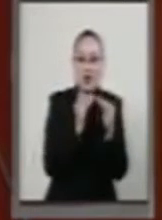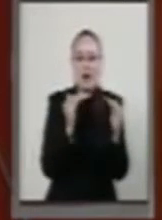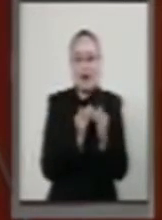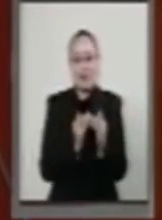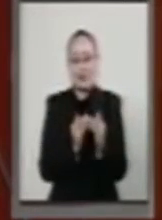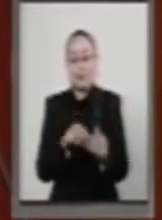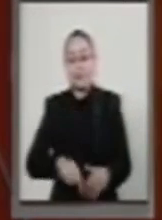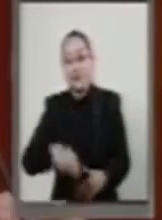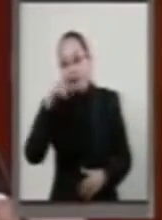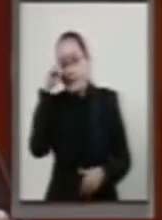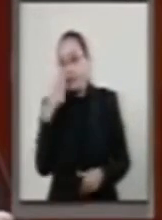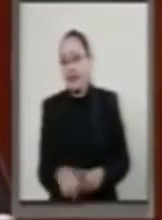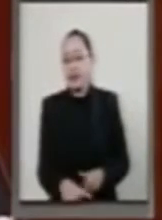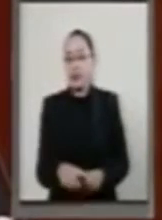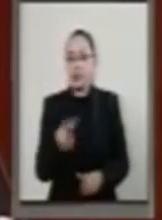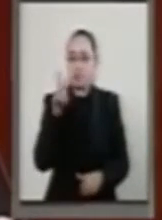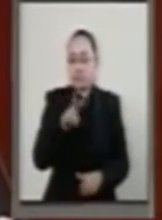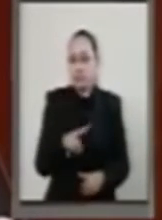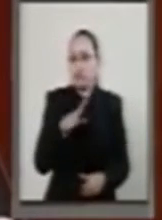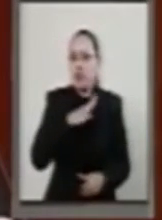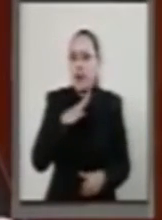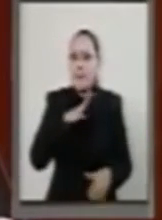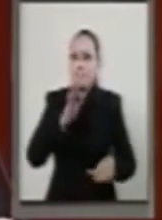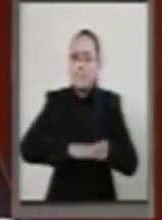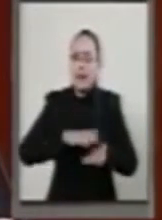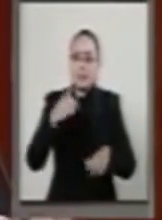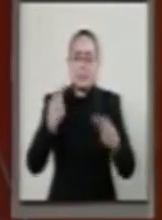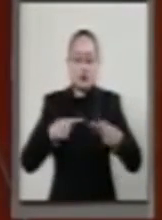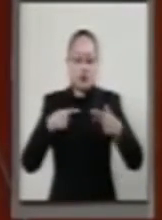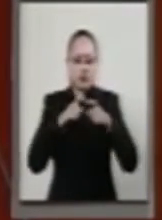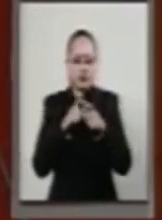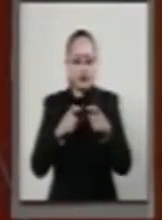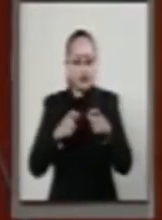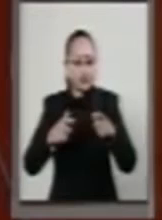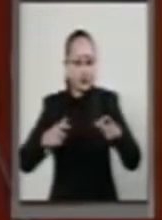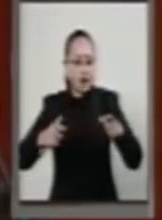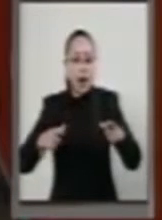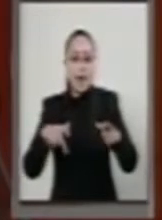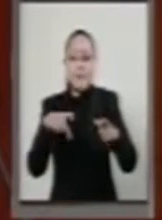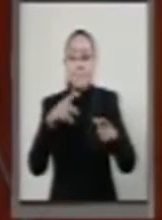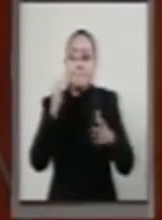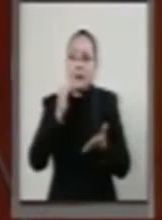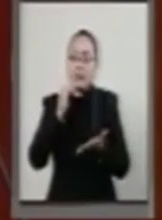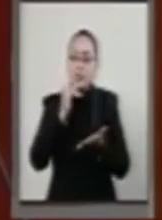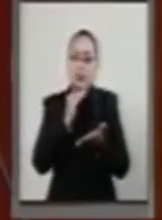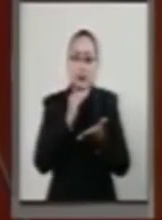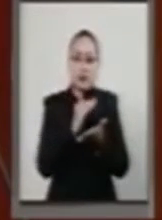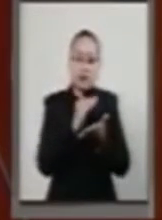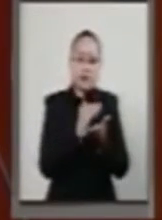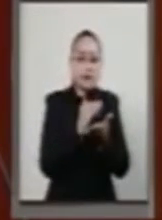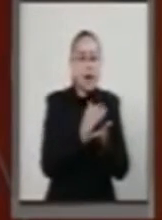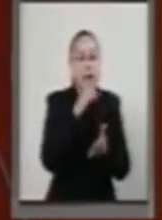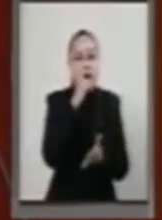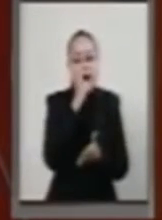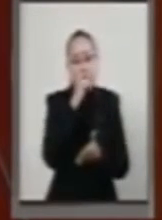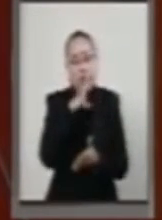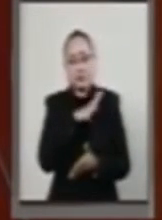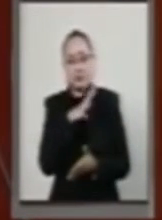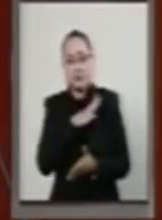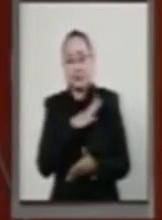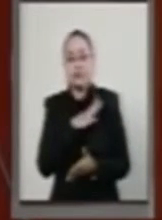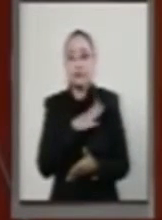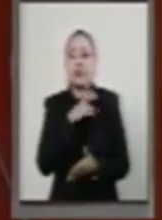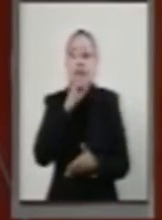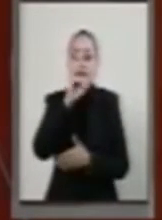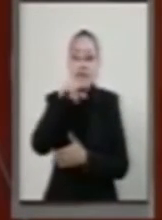no es de sorprender que a mayor crecimiento de la población, menor sea la disponibilidad de agua. Datos